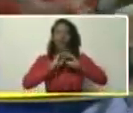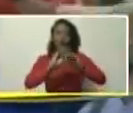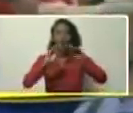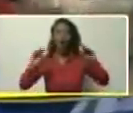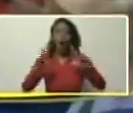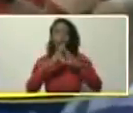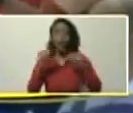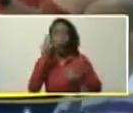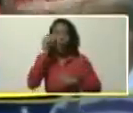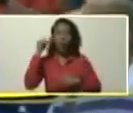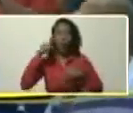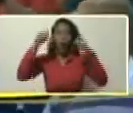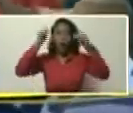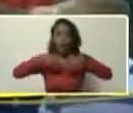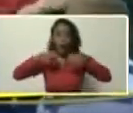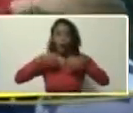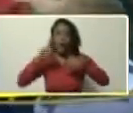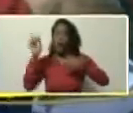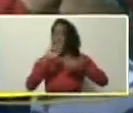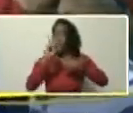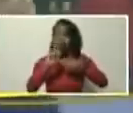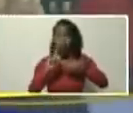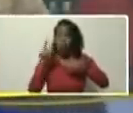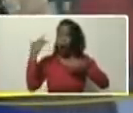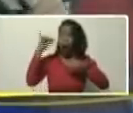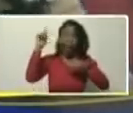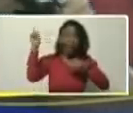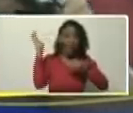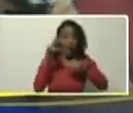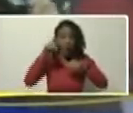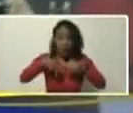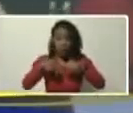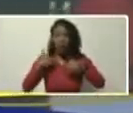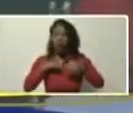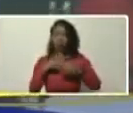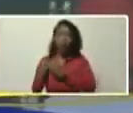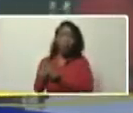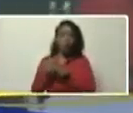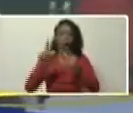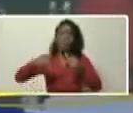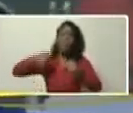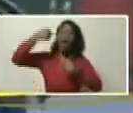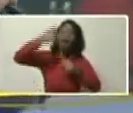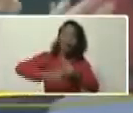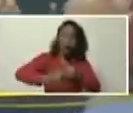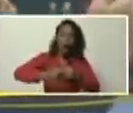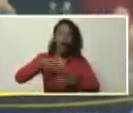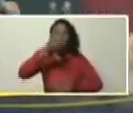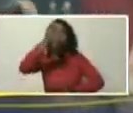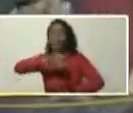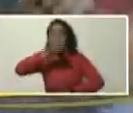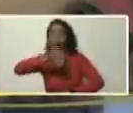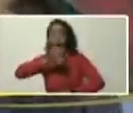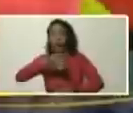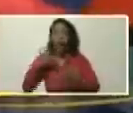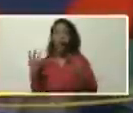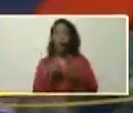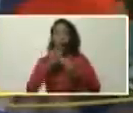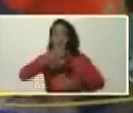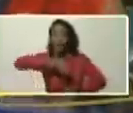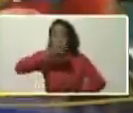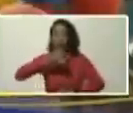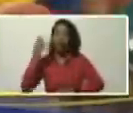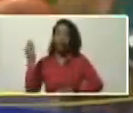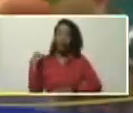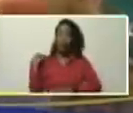y a todas los que están aquí y los que no están aquí para que nos acompañen el día de mañana, en la tarde, va a ser en la tarde, nos